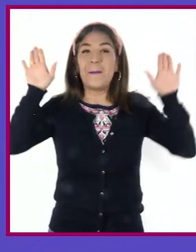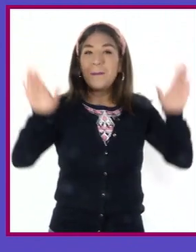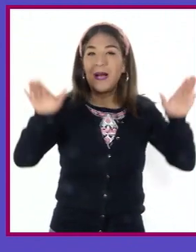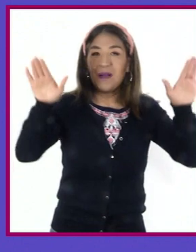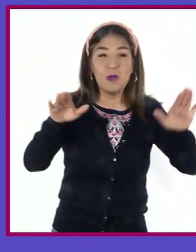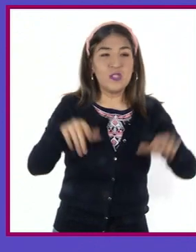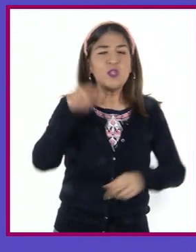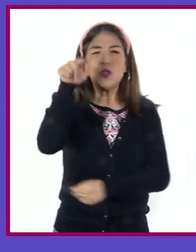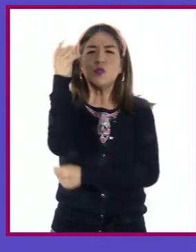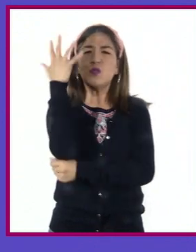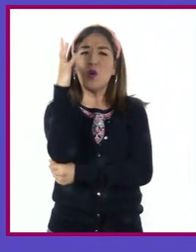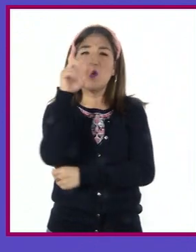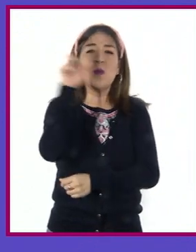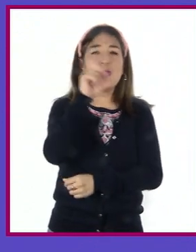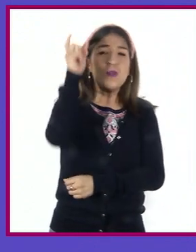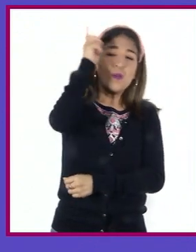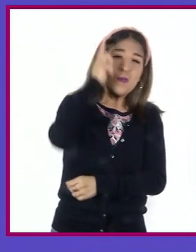oxímoron, Leslie?